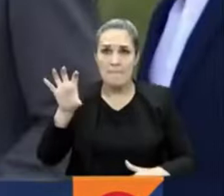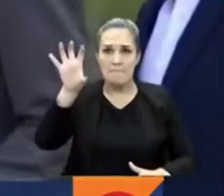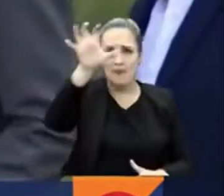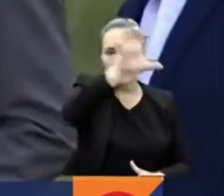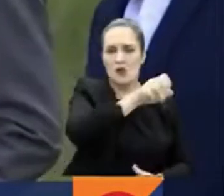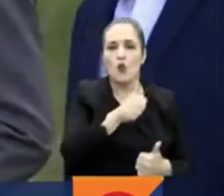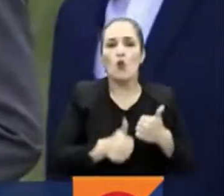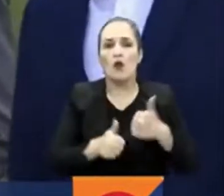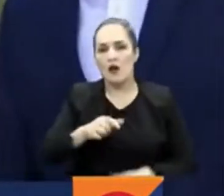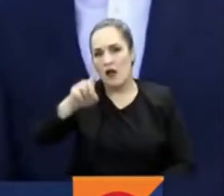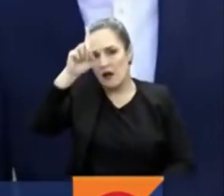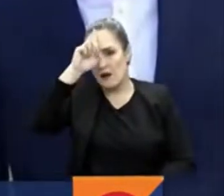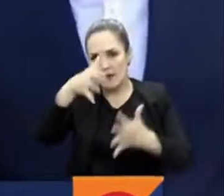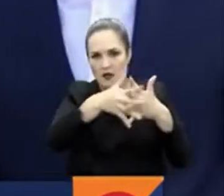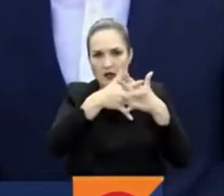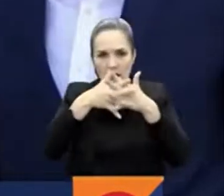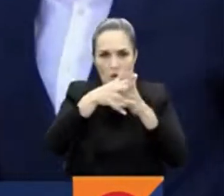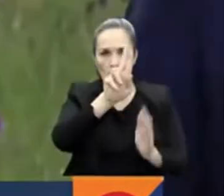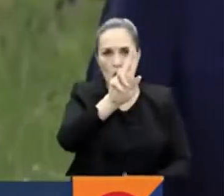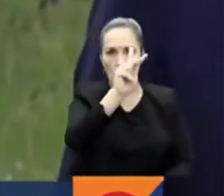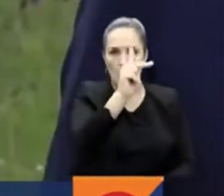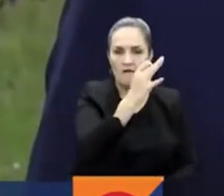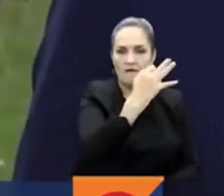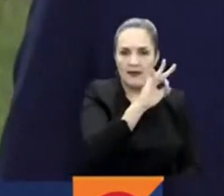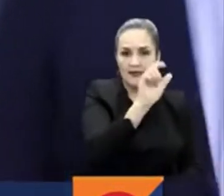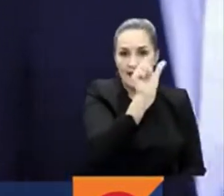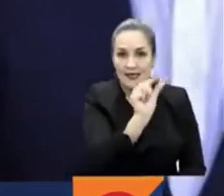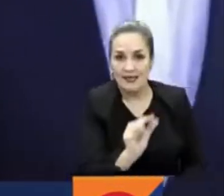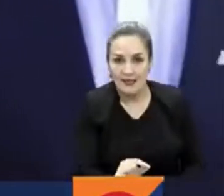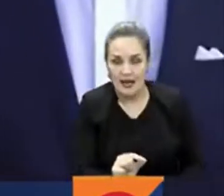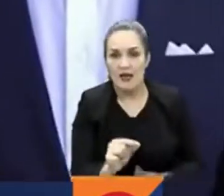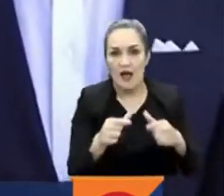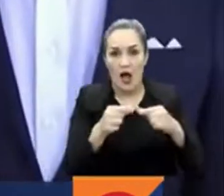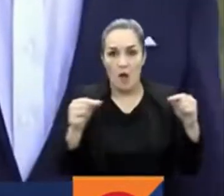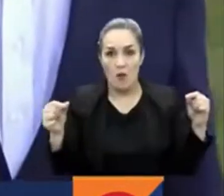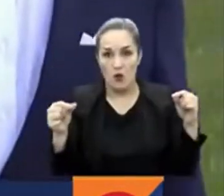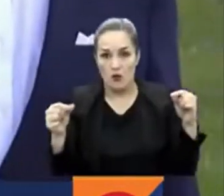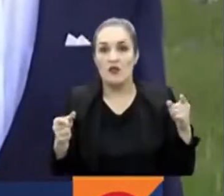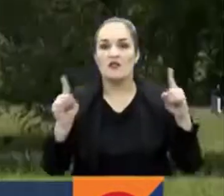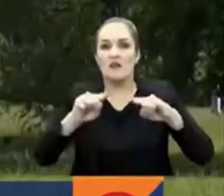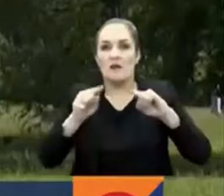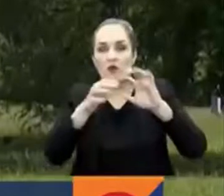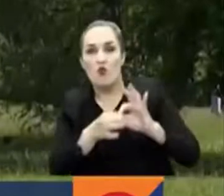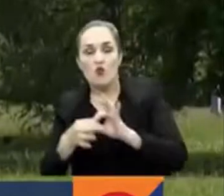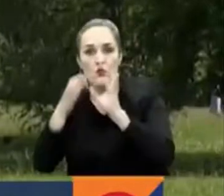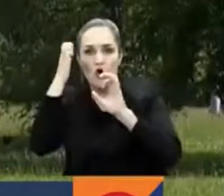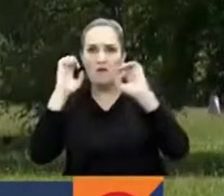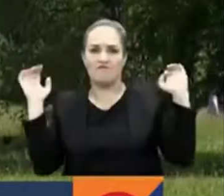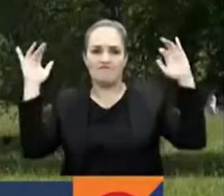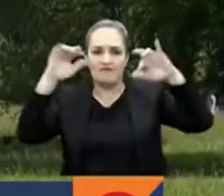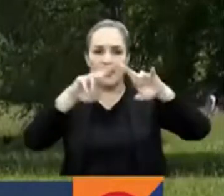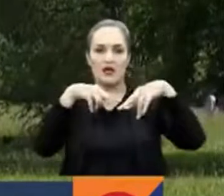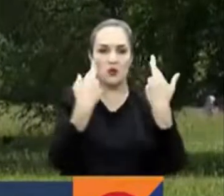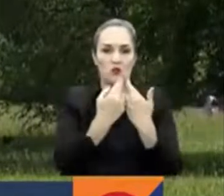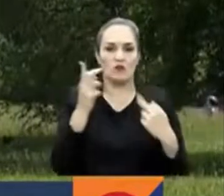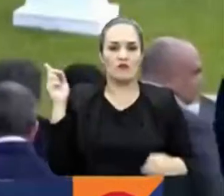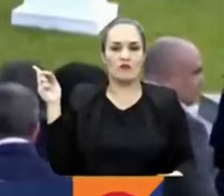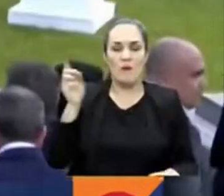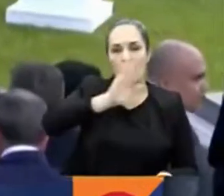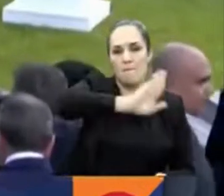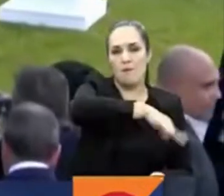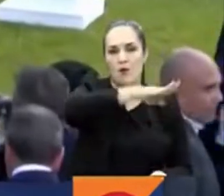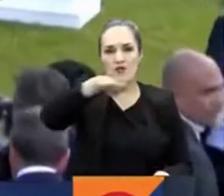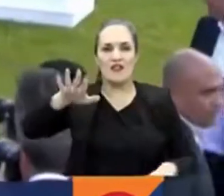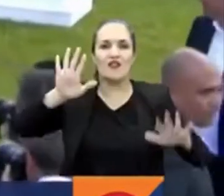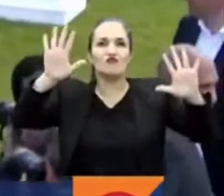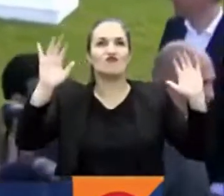Alemania, Estados Unidos, Reino Unido, Francia, Italia, Japón y la Unión Europea se dieron cita en el Castillo del Mau, en el imponente paisaje montañoso de Baviera.